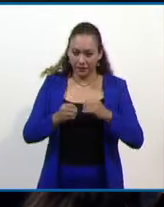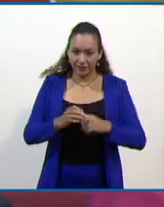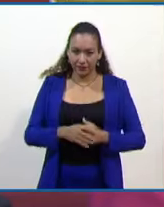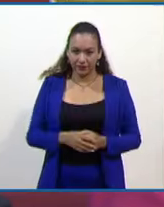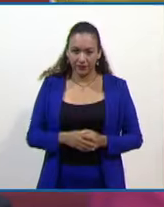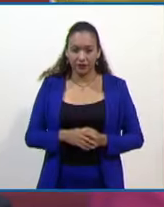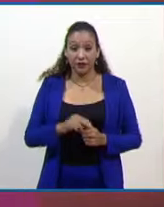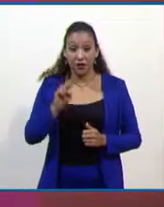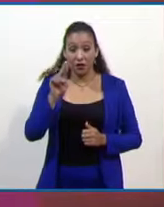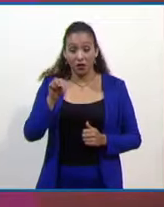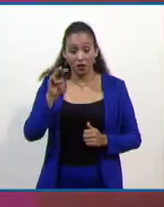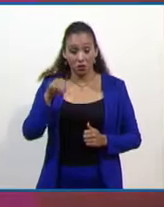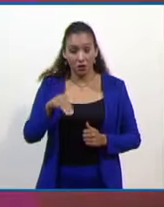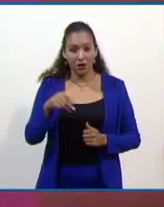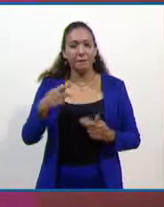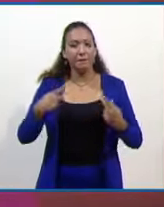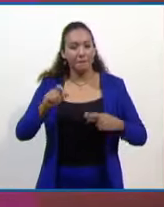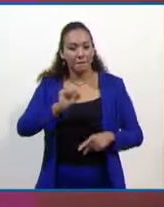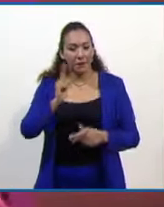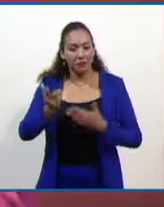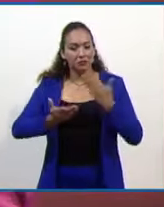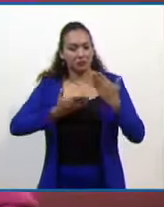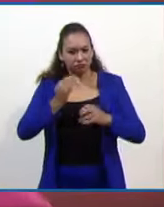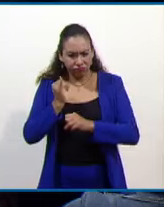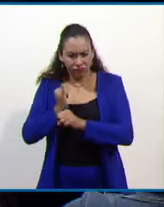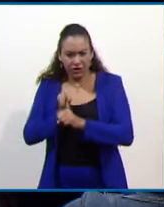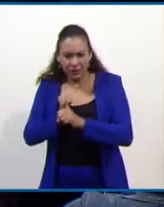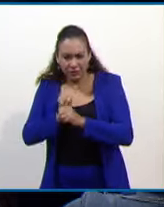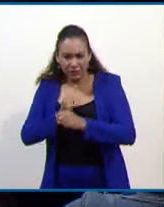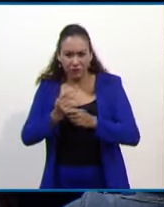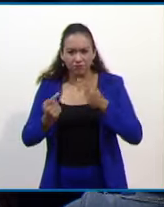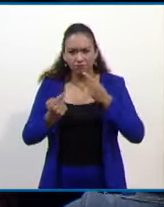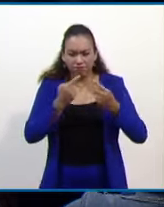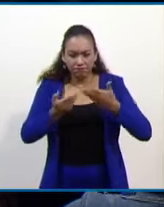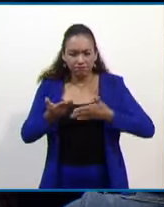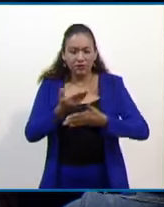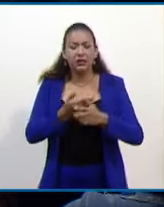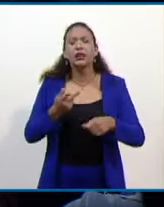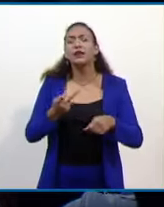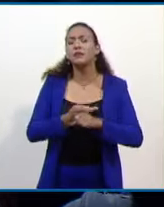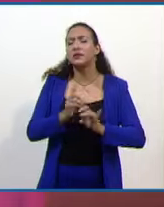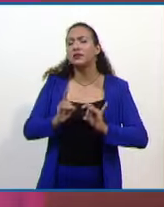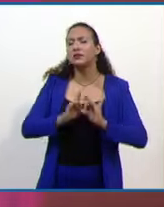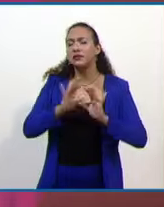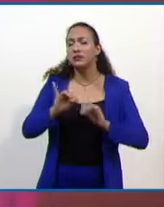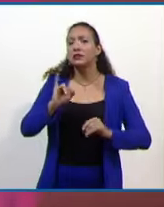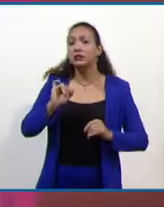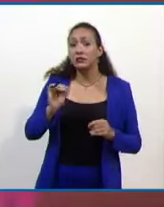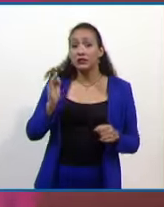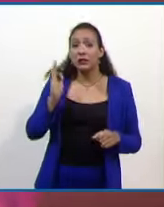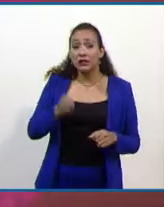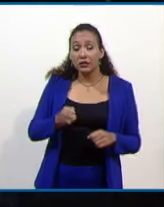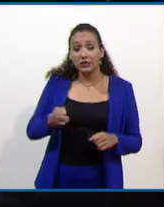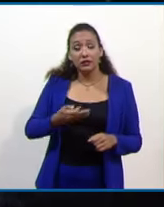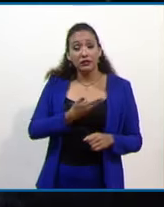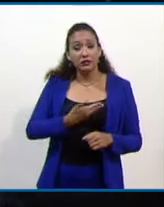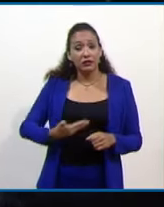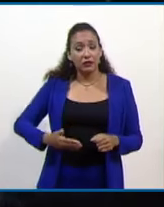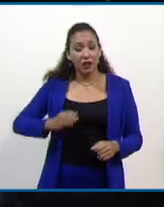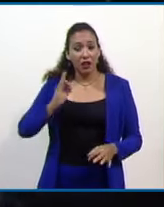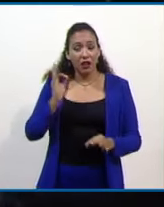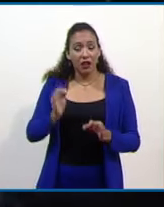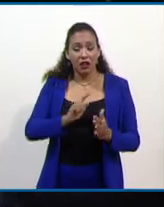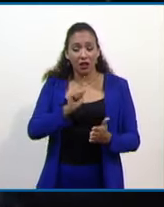los expertos analizaron los efectos generales de la suspensión en el control de constitucionalidad de normas generales.